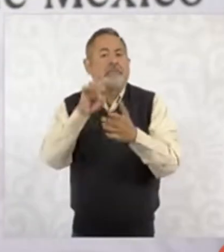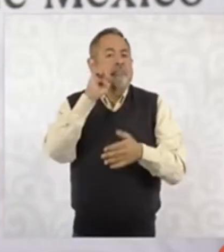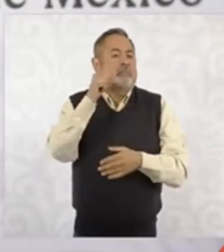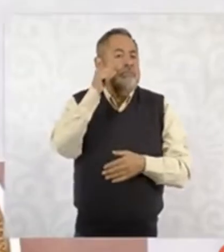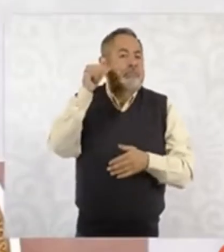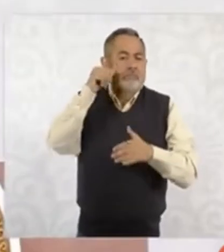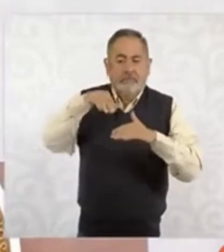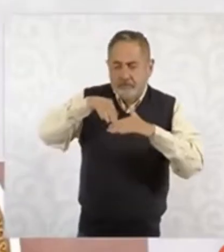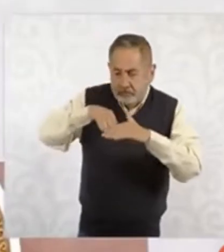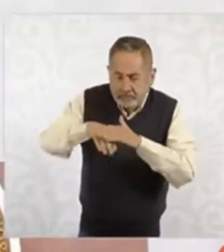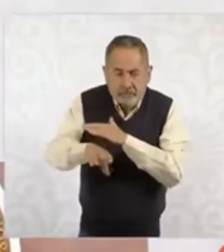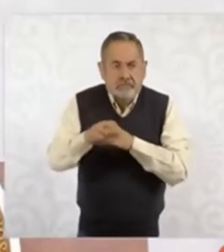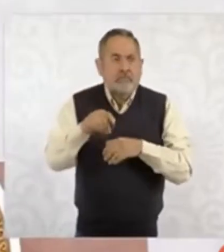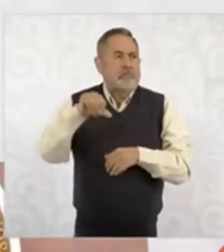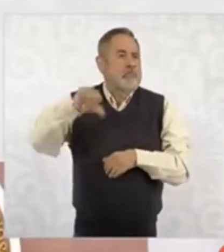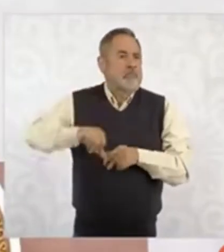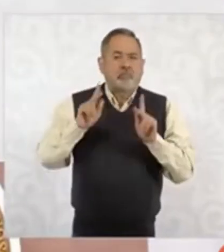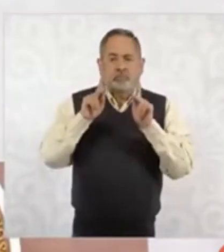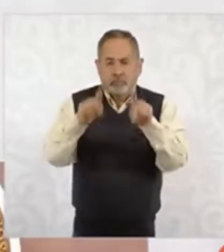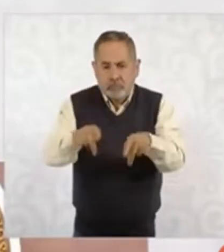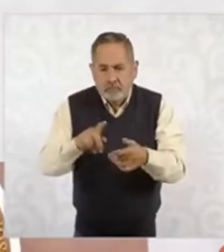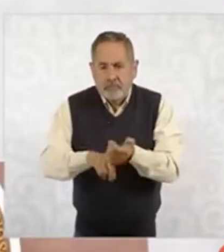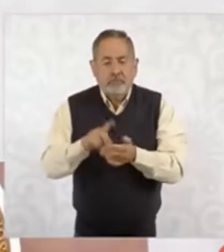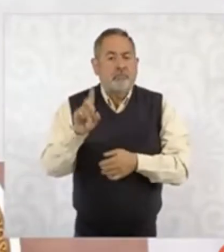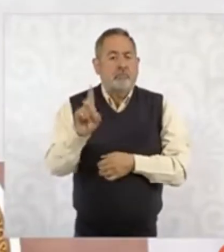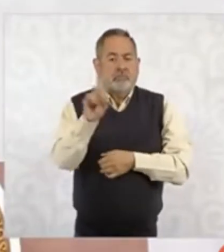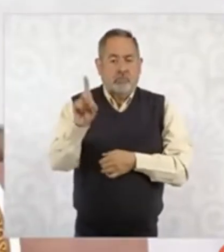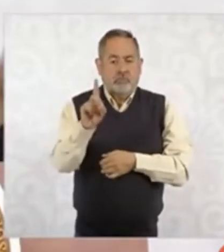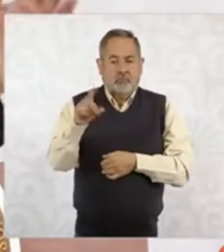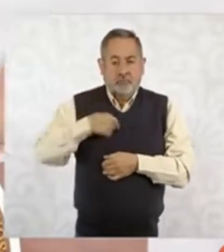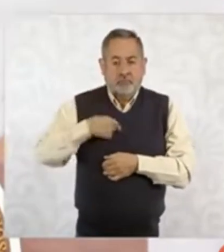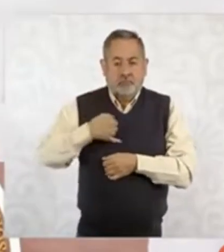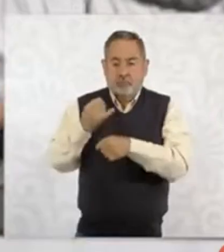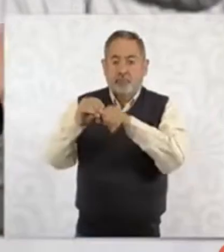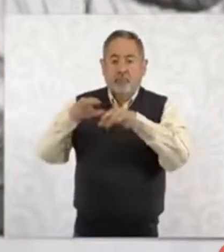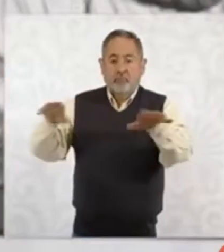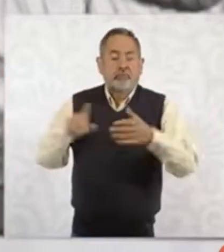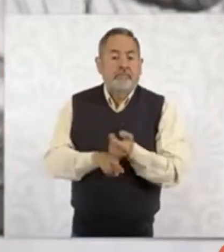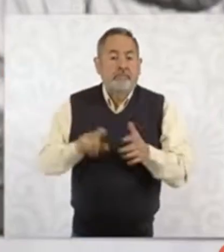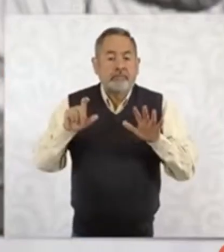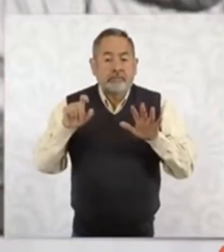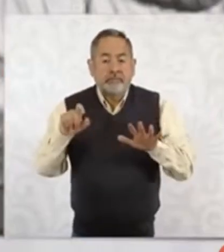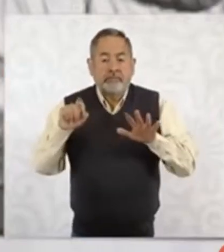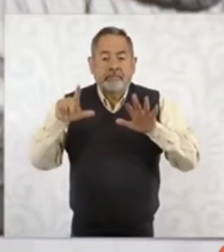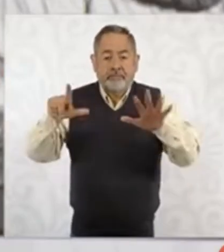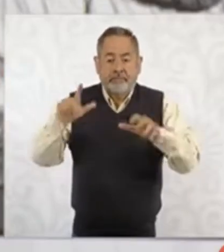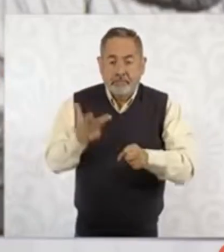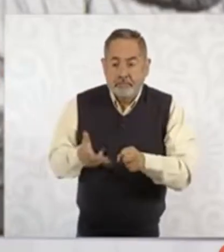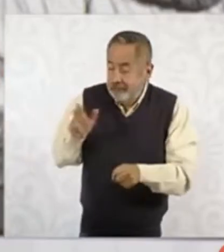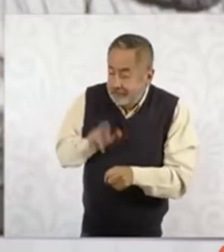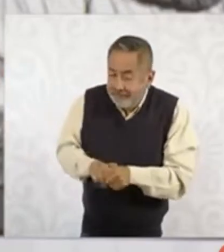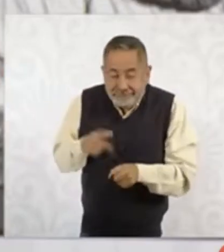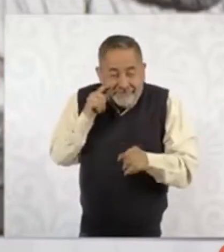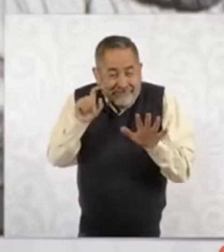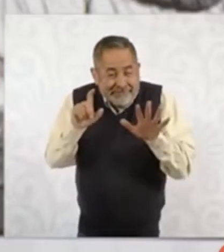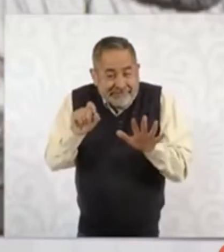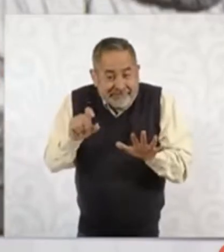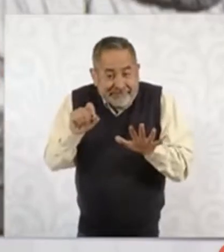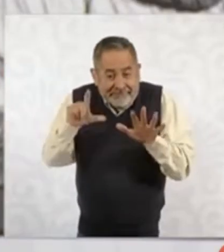desnivel, hoy un puente, el domingo voy a informar 27 hospitales, 27